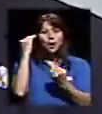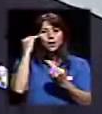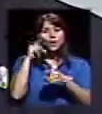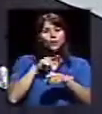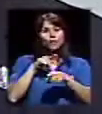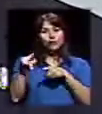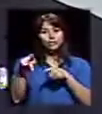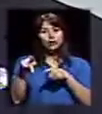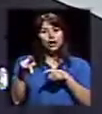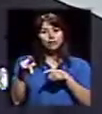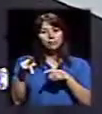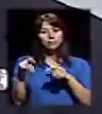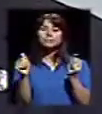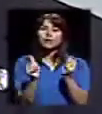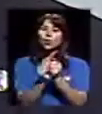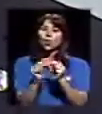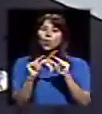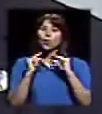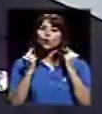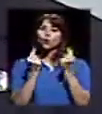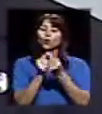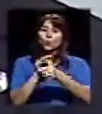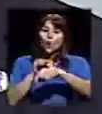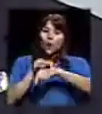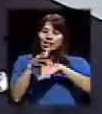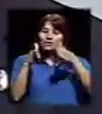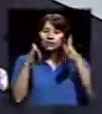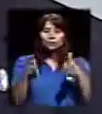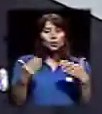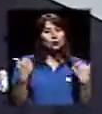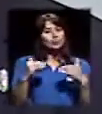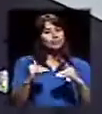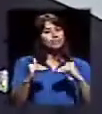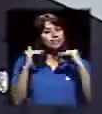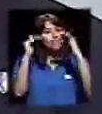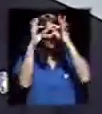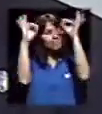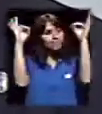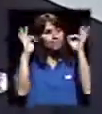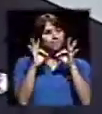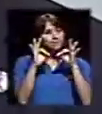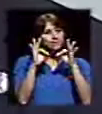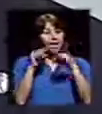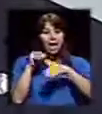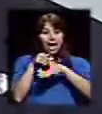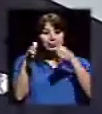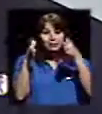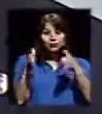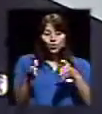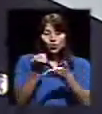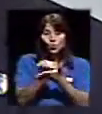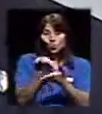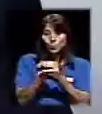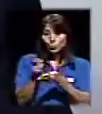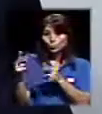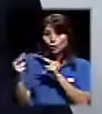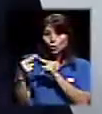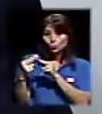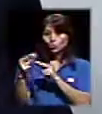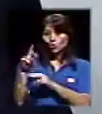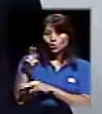con un grupo asesor en este momento de primera línea, asesor económico, alguien que usted conoce, Ronulfo Jiménez. Mi